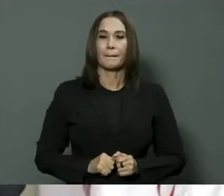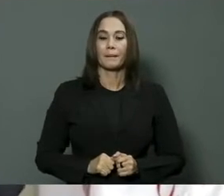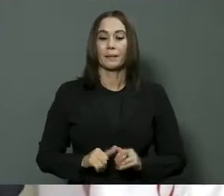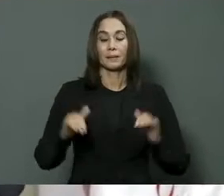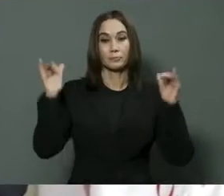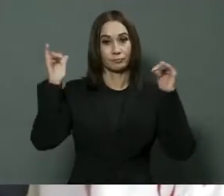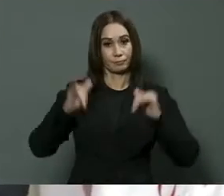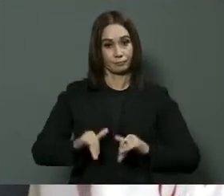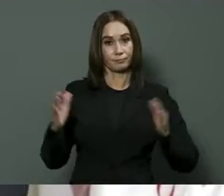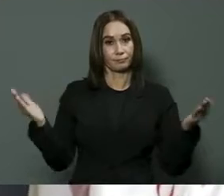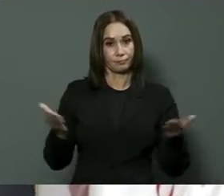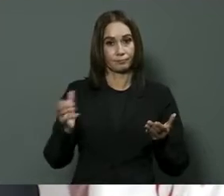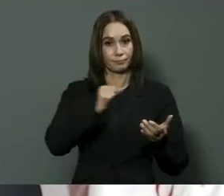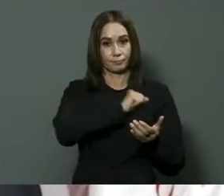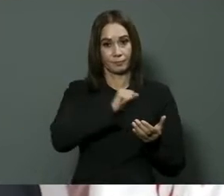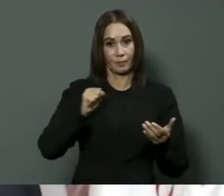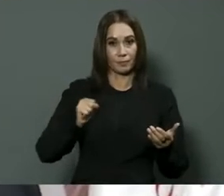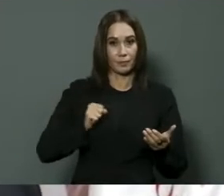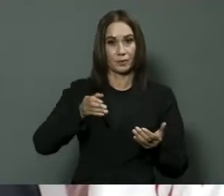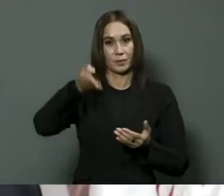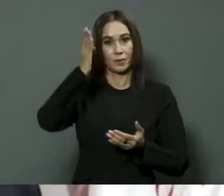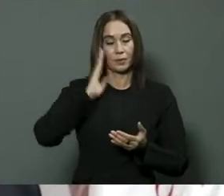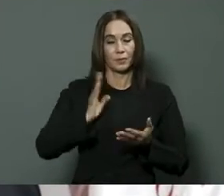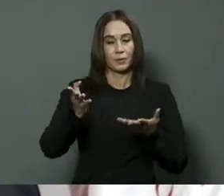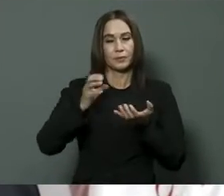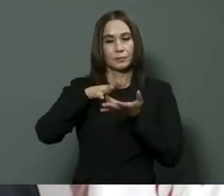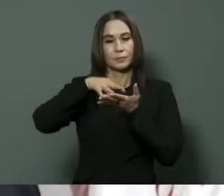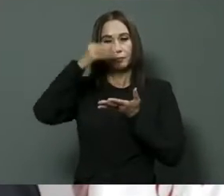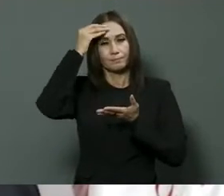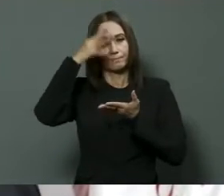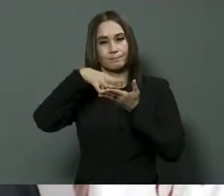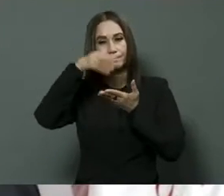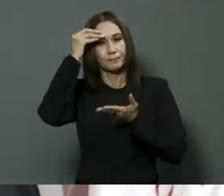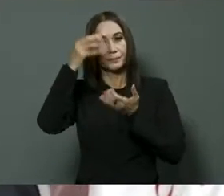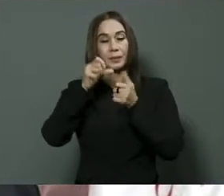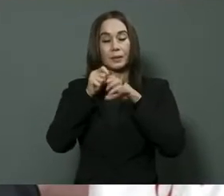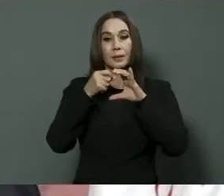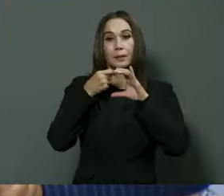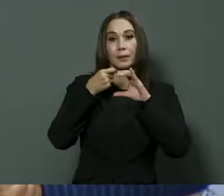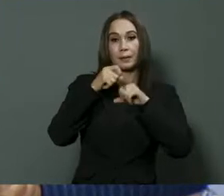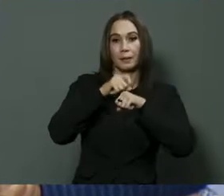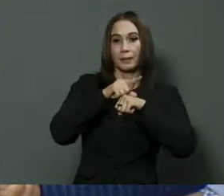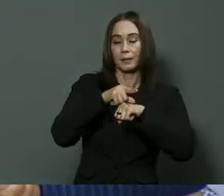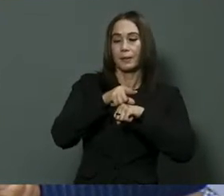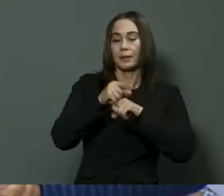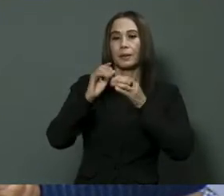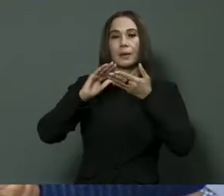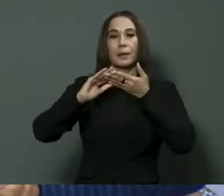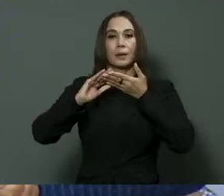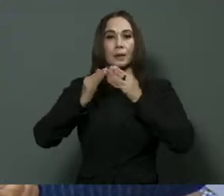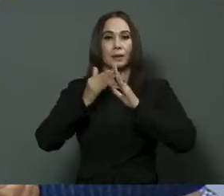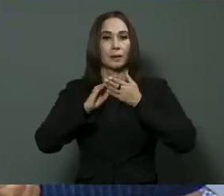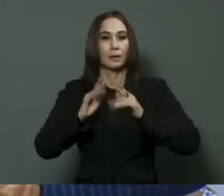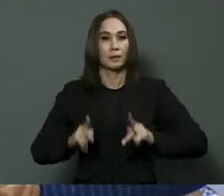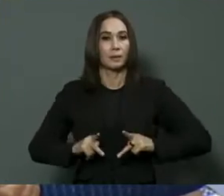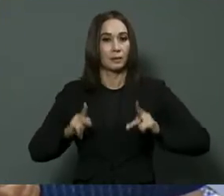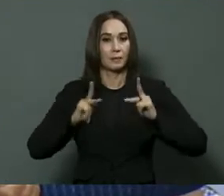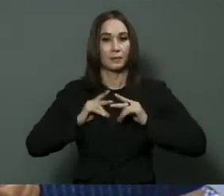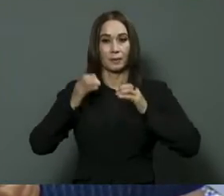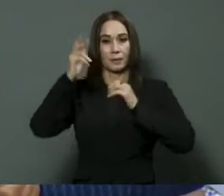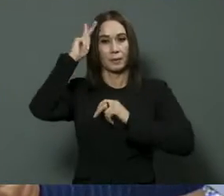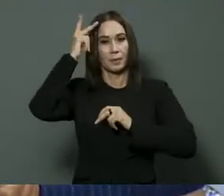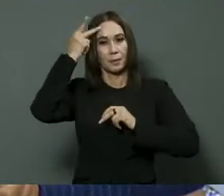Aquí estamos, Señor, queriendo aprender la lección en la vida social,